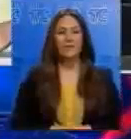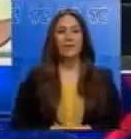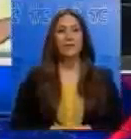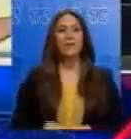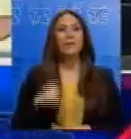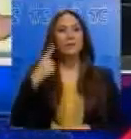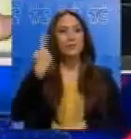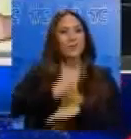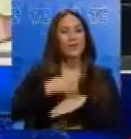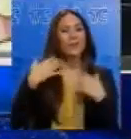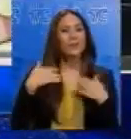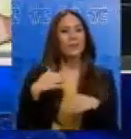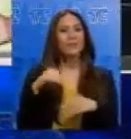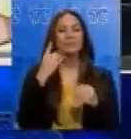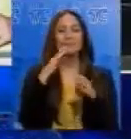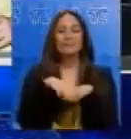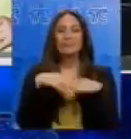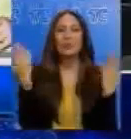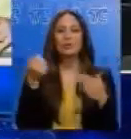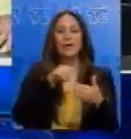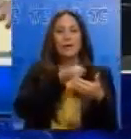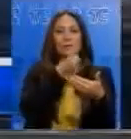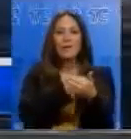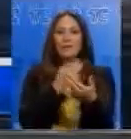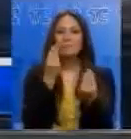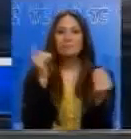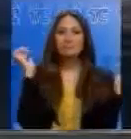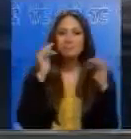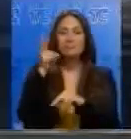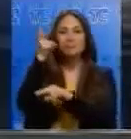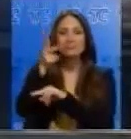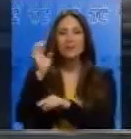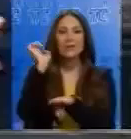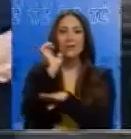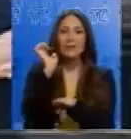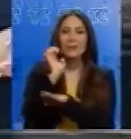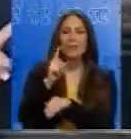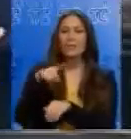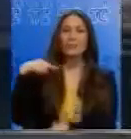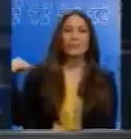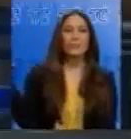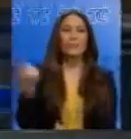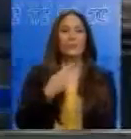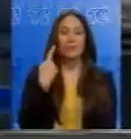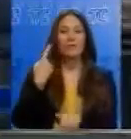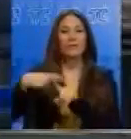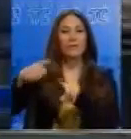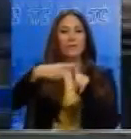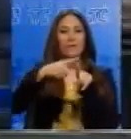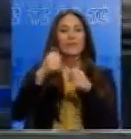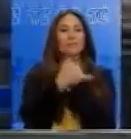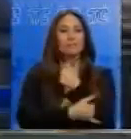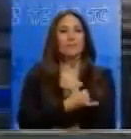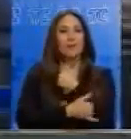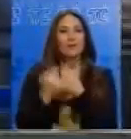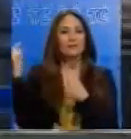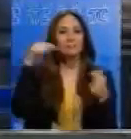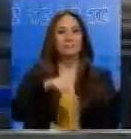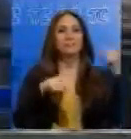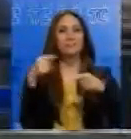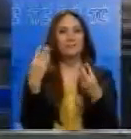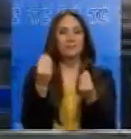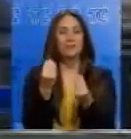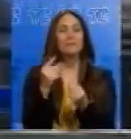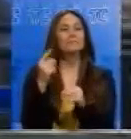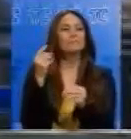Ha sido un día de intensa actividad periodística tanto para Ecuador como para medios de comunicación de otros países que precisamente